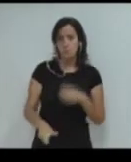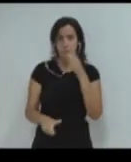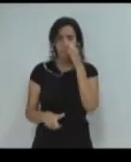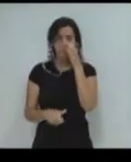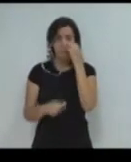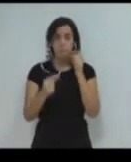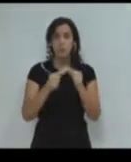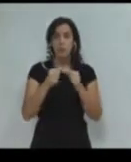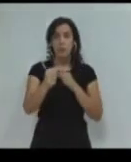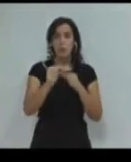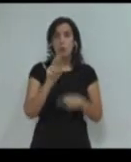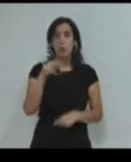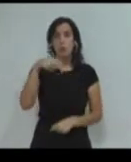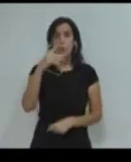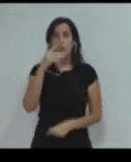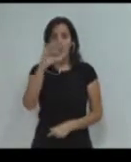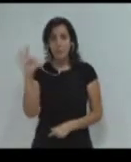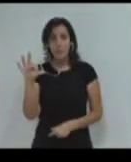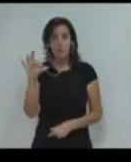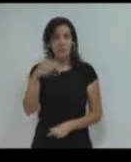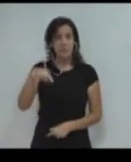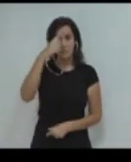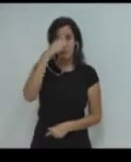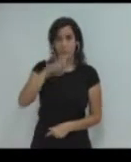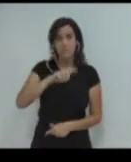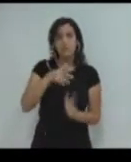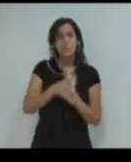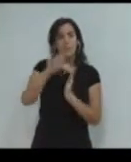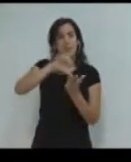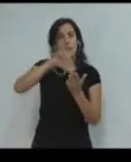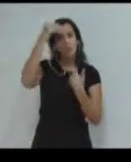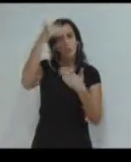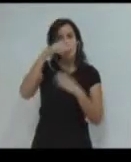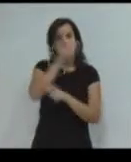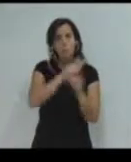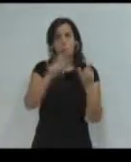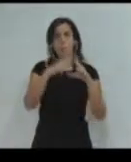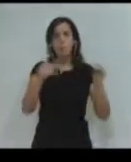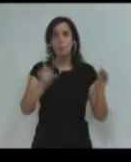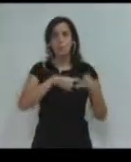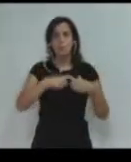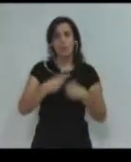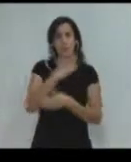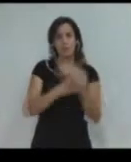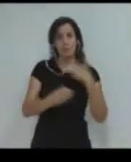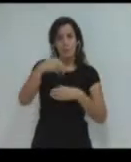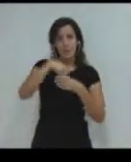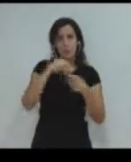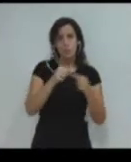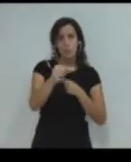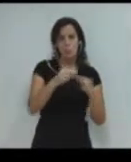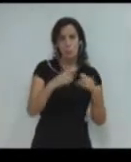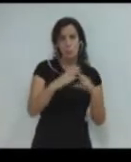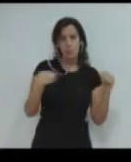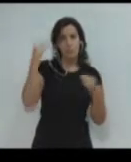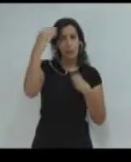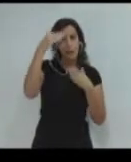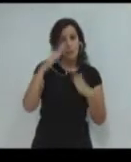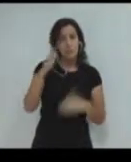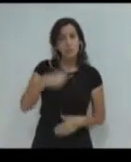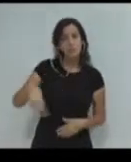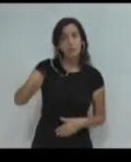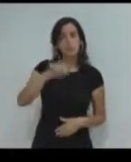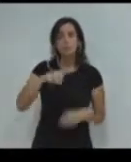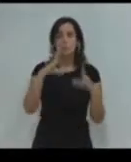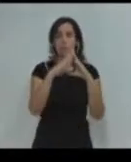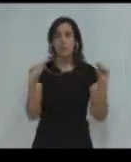UNIDIS, para los que no lo sepan, es el Centro de Atención a Universitarios con Discapacidad de la UNED, que atiende a toda la comunidad